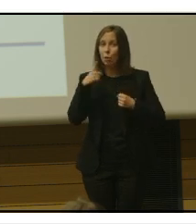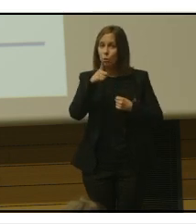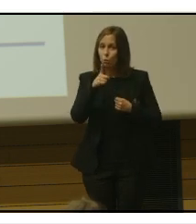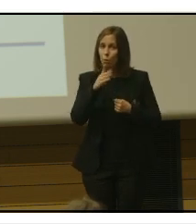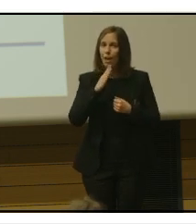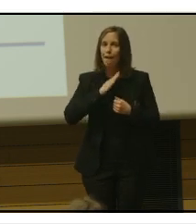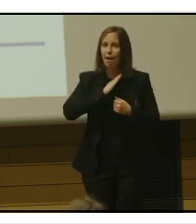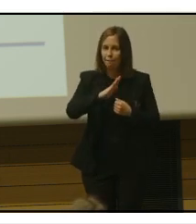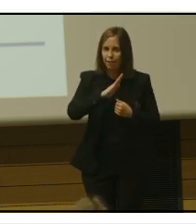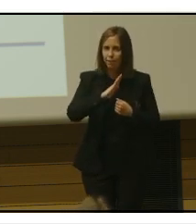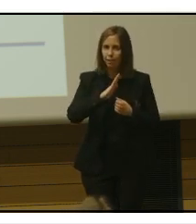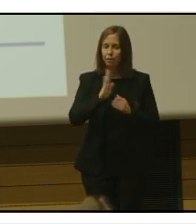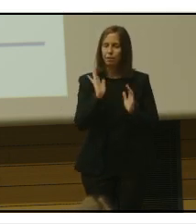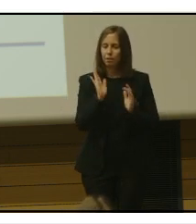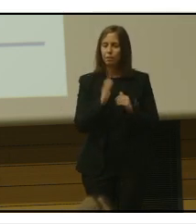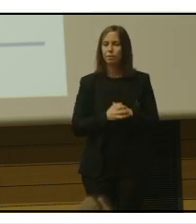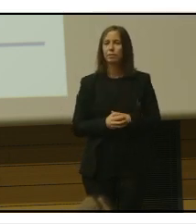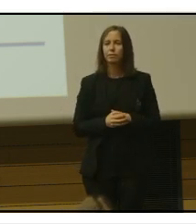bueno, pues